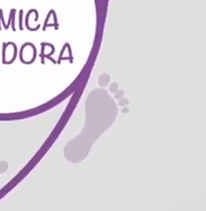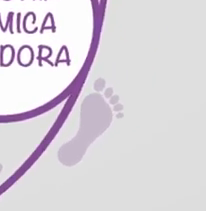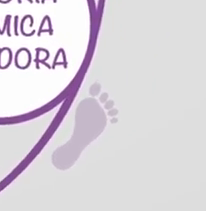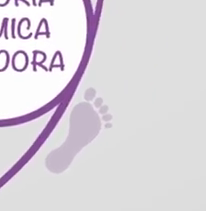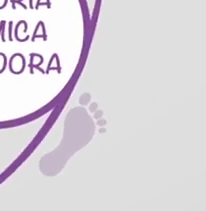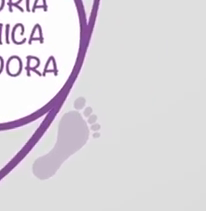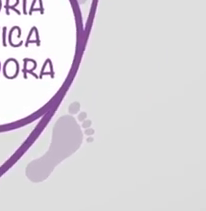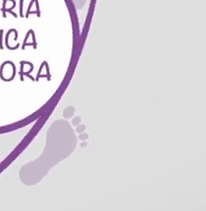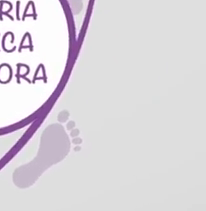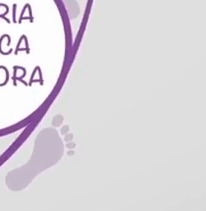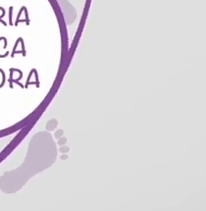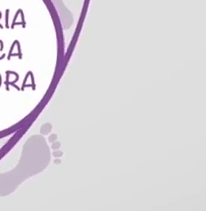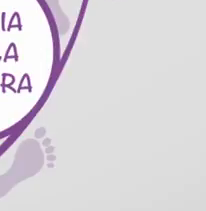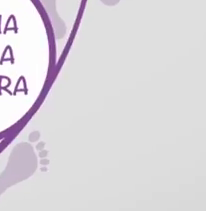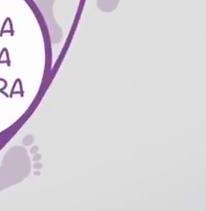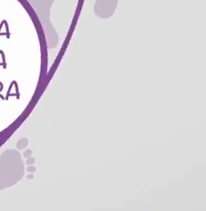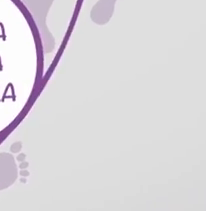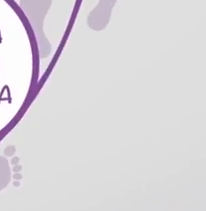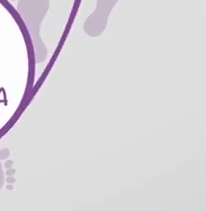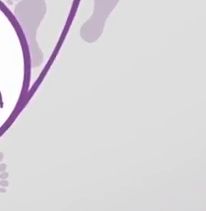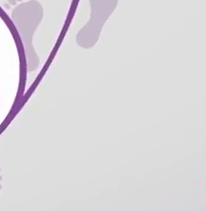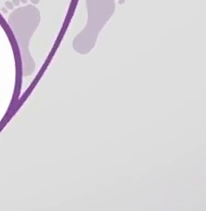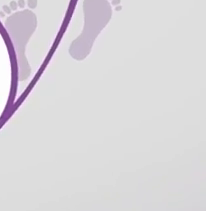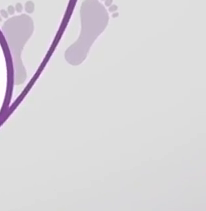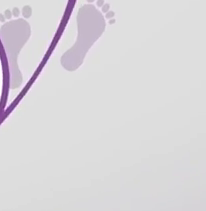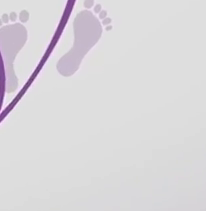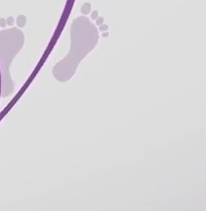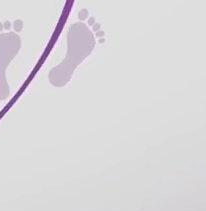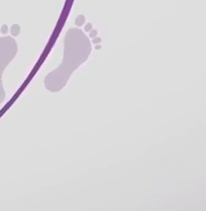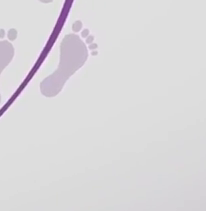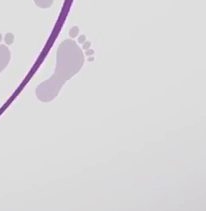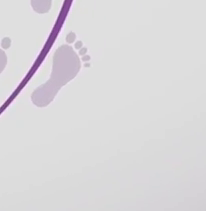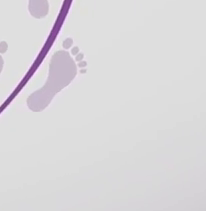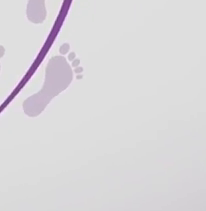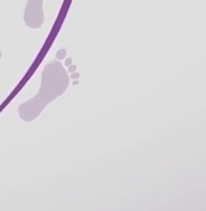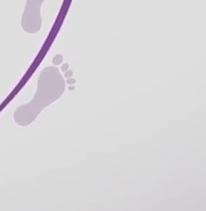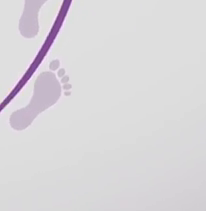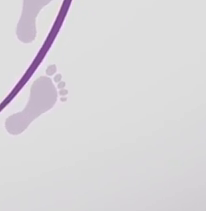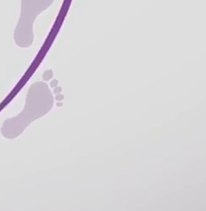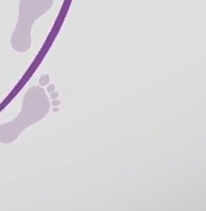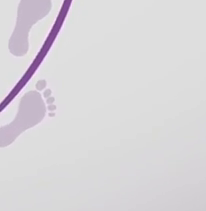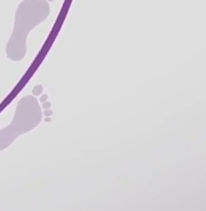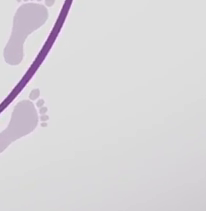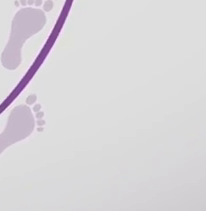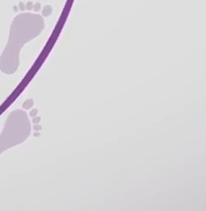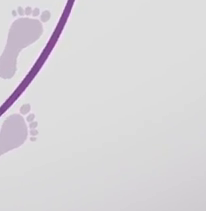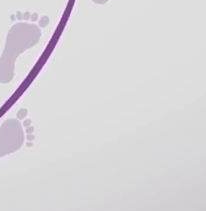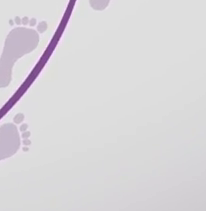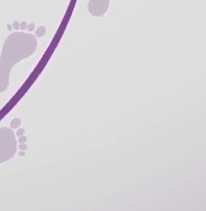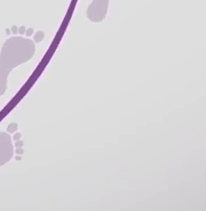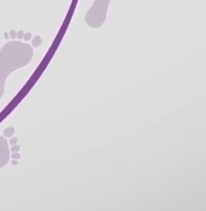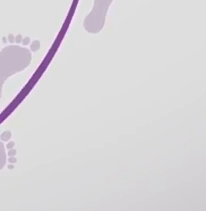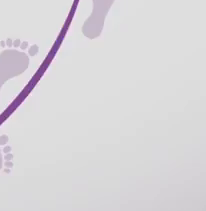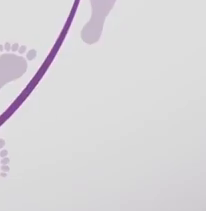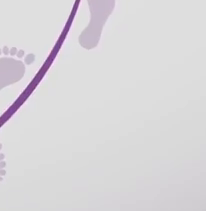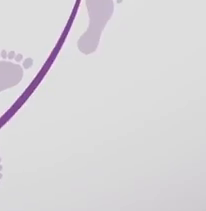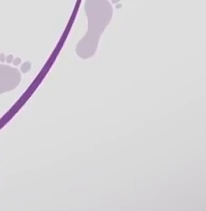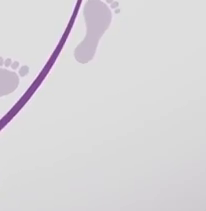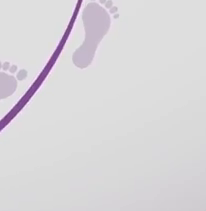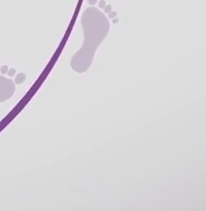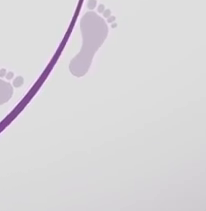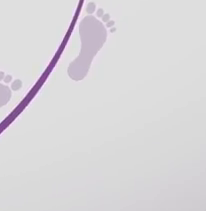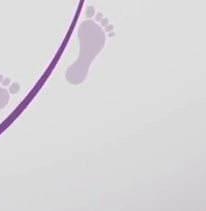originarias verdad en este caso digamos sabidurías de mujeres mayas de mujeres chincas se fueron